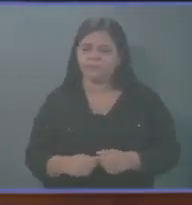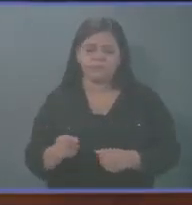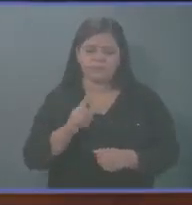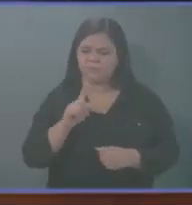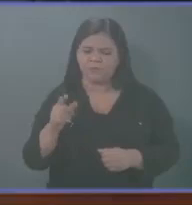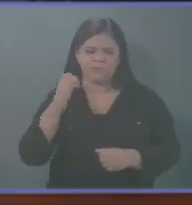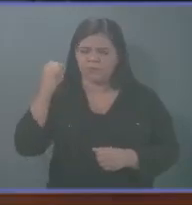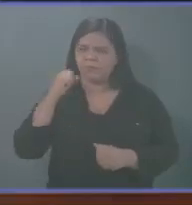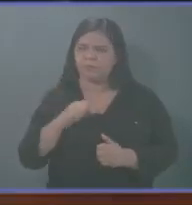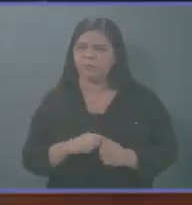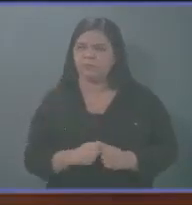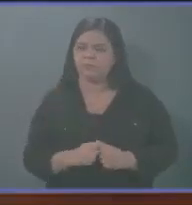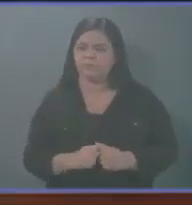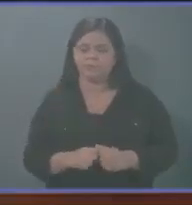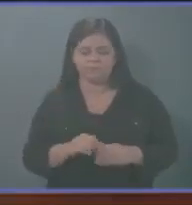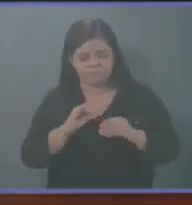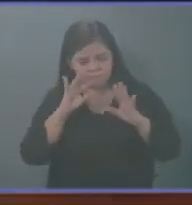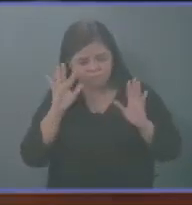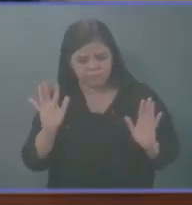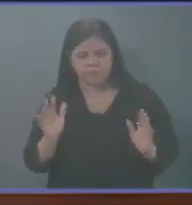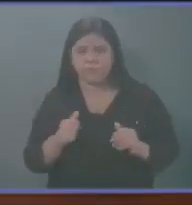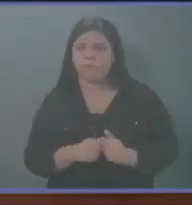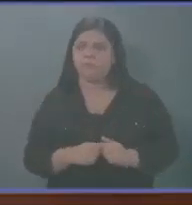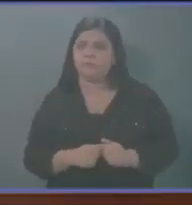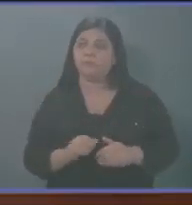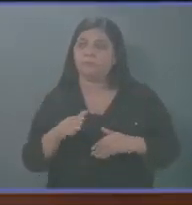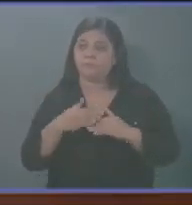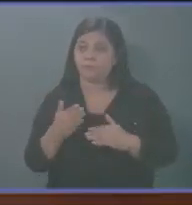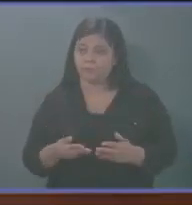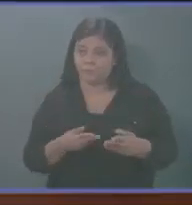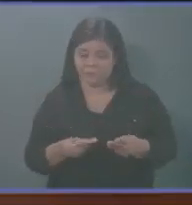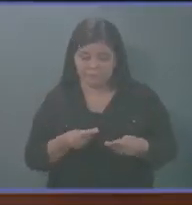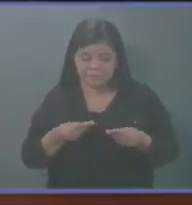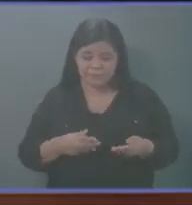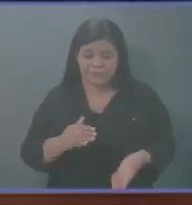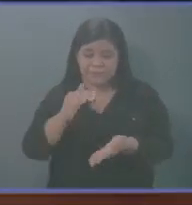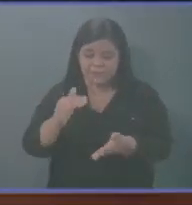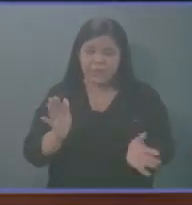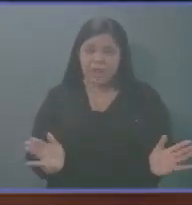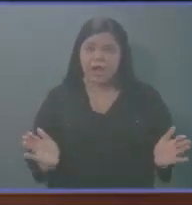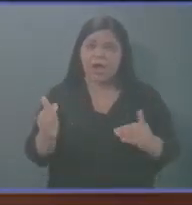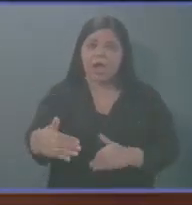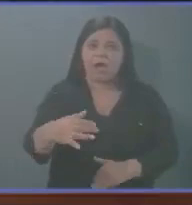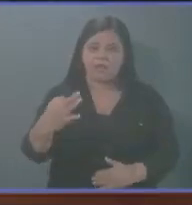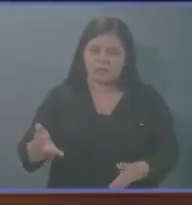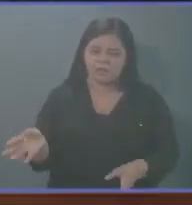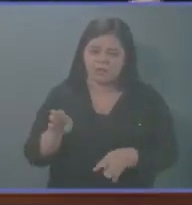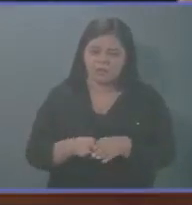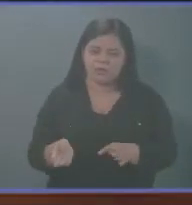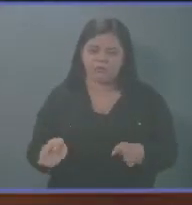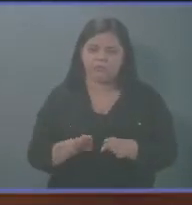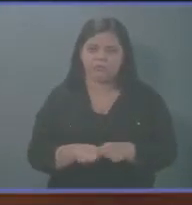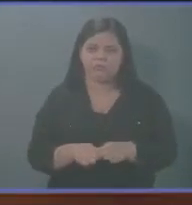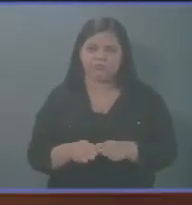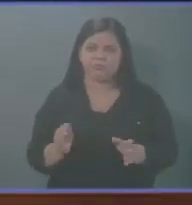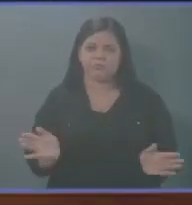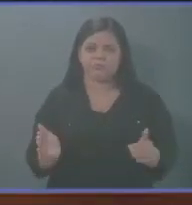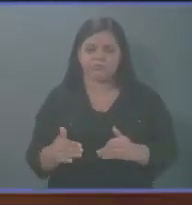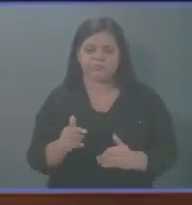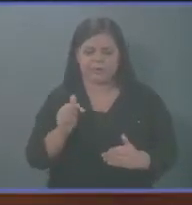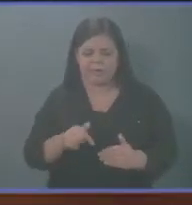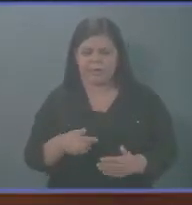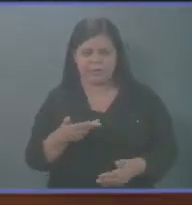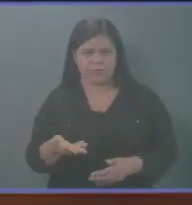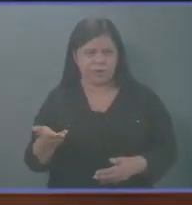irrelevante. Pero claro, cuando se mandan esos mamotrecos que hasta en caja hay que llevarlos, da la impresión de que ahí hay una